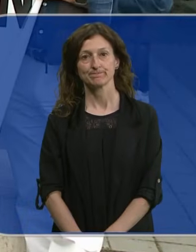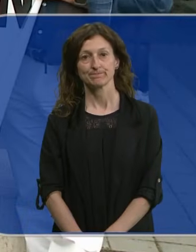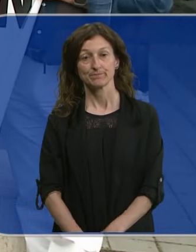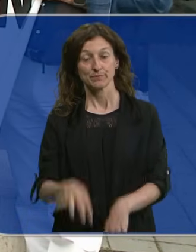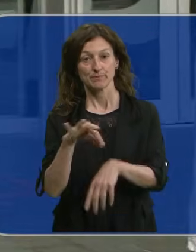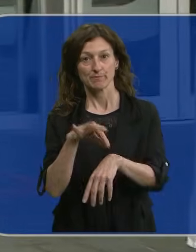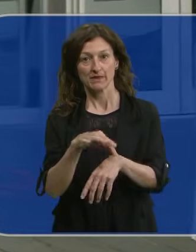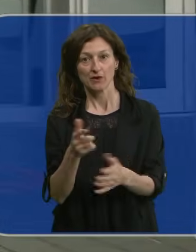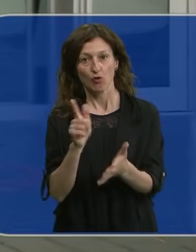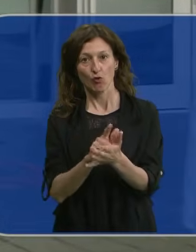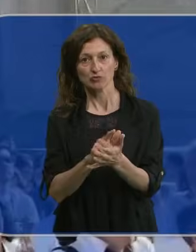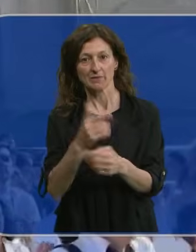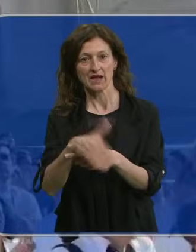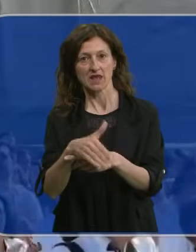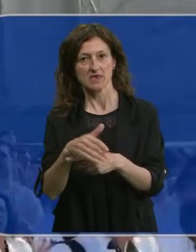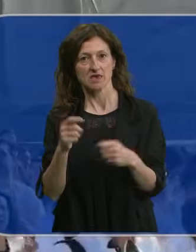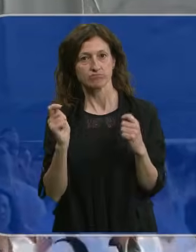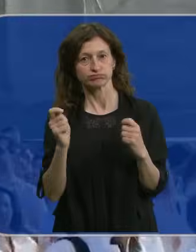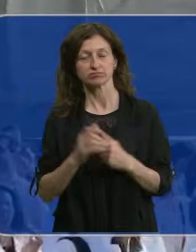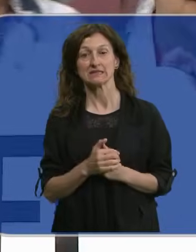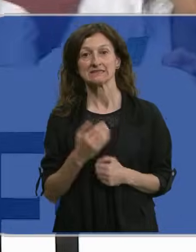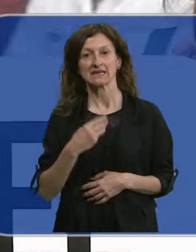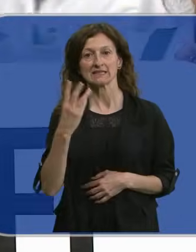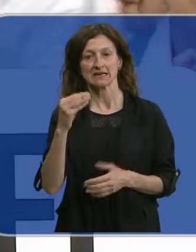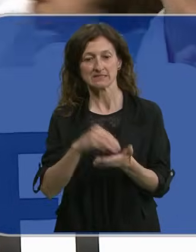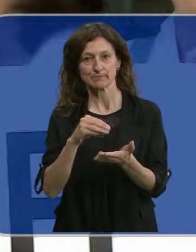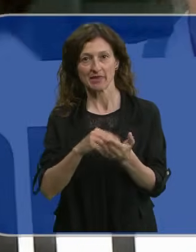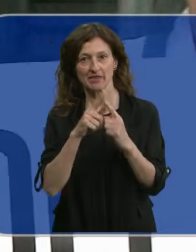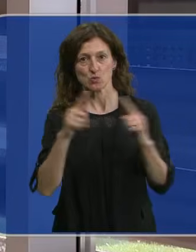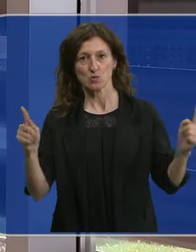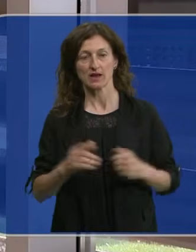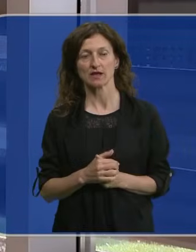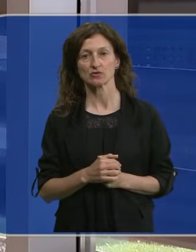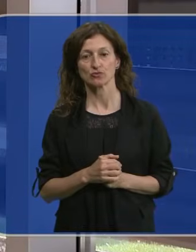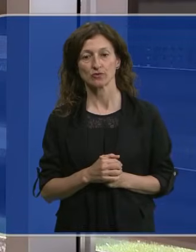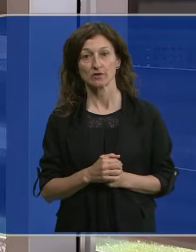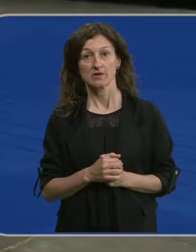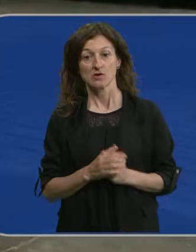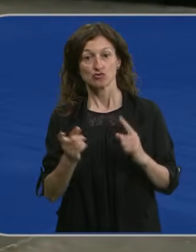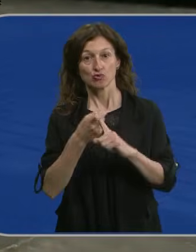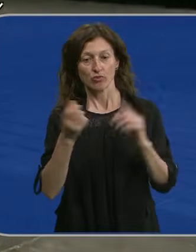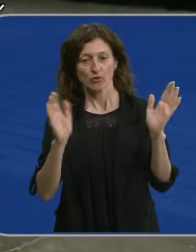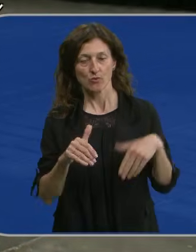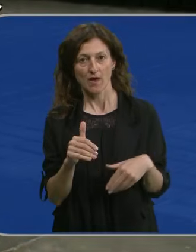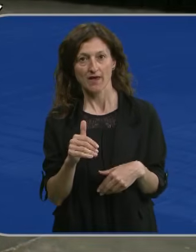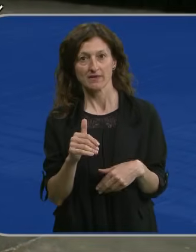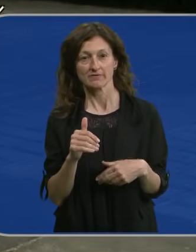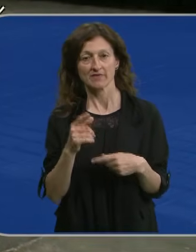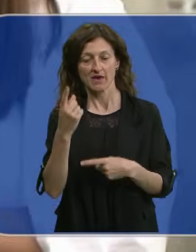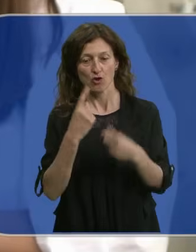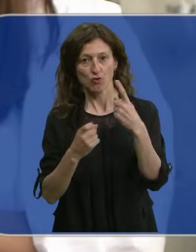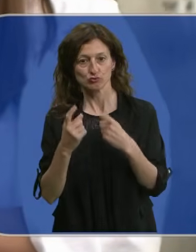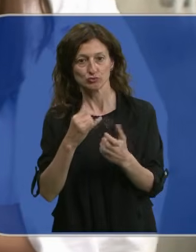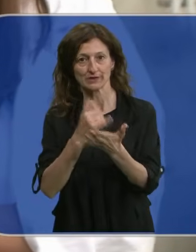Los médicos vuelven hoy a la calle y ya van 3 veces en lo que va de año. Y no hay solución. En el aire, miles de